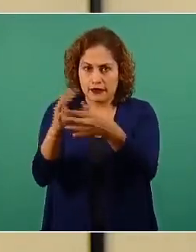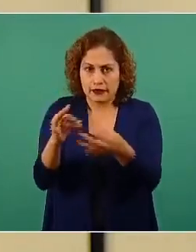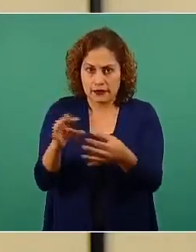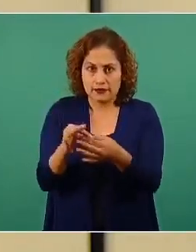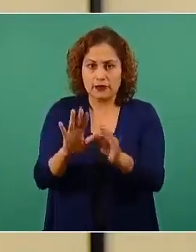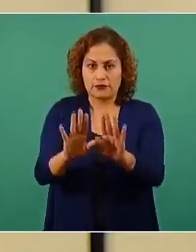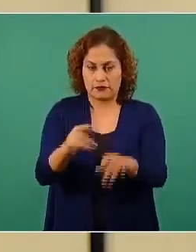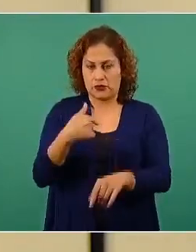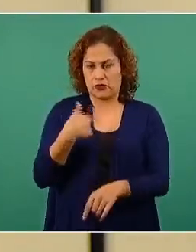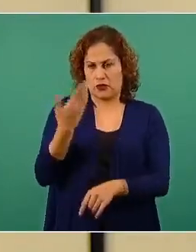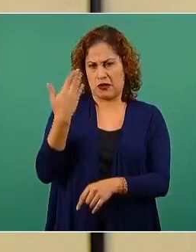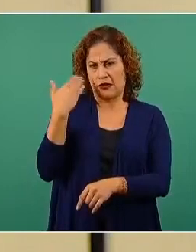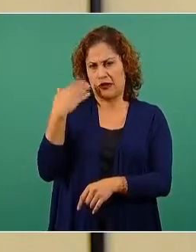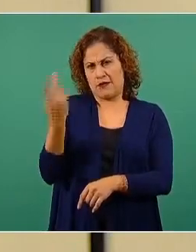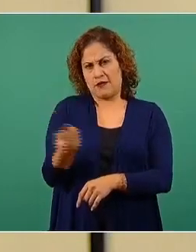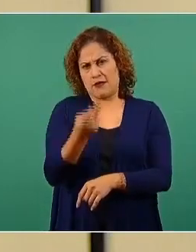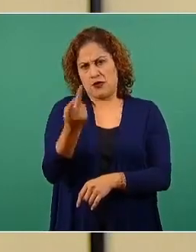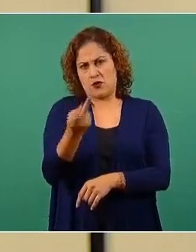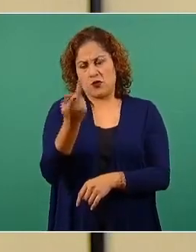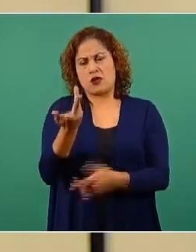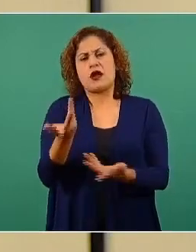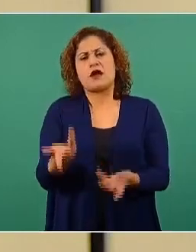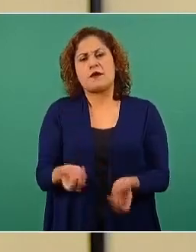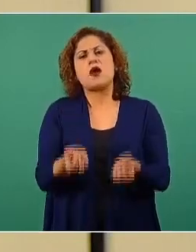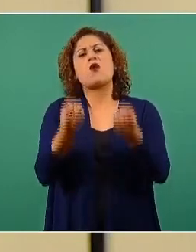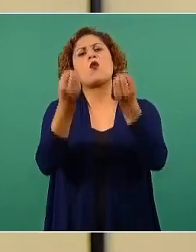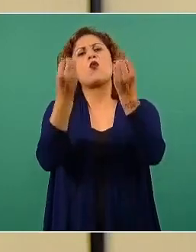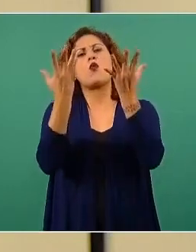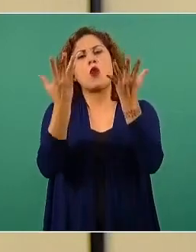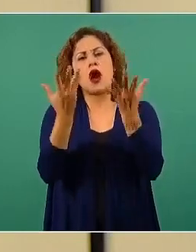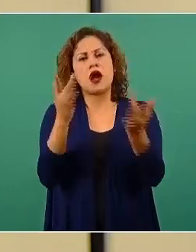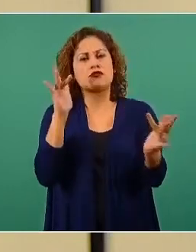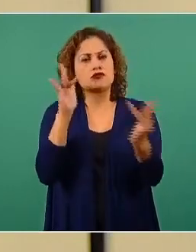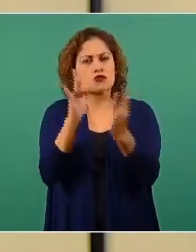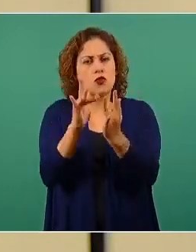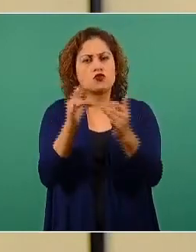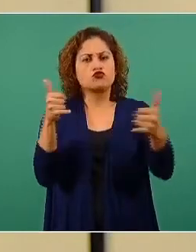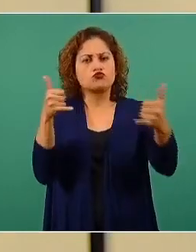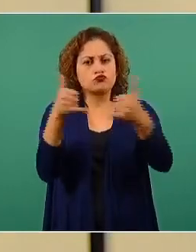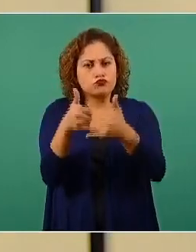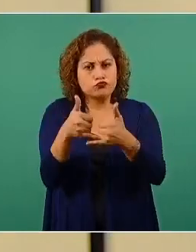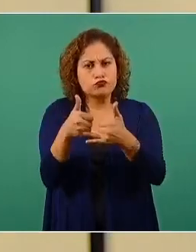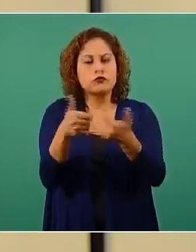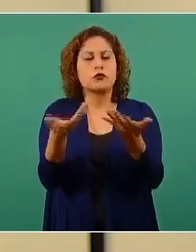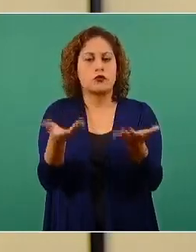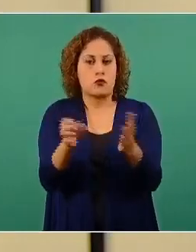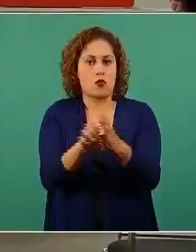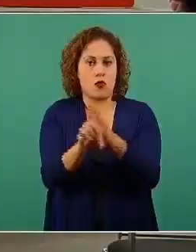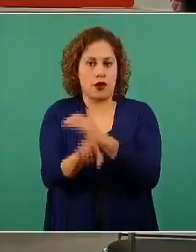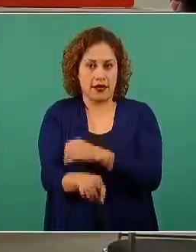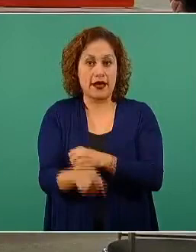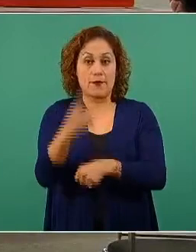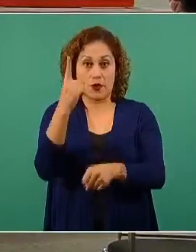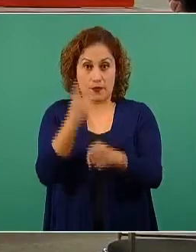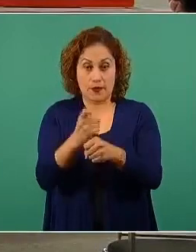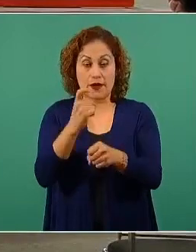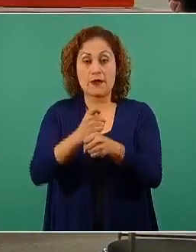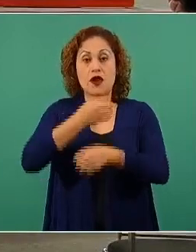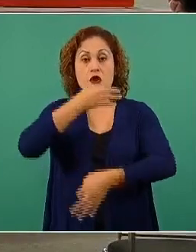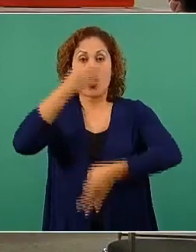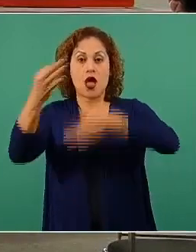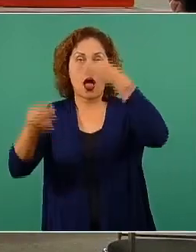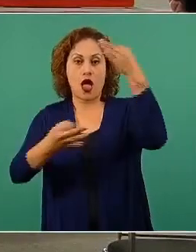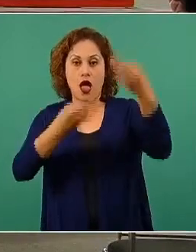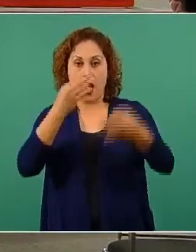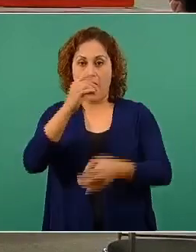preguntaba cuántas herramientas ustedes han puesto o han echado a andar precisamente. Uno, para combatir la infodemia. Dos, precisamente para